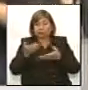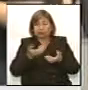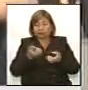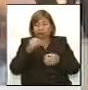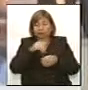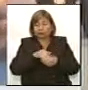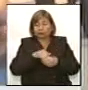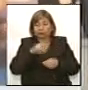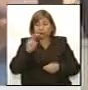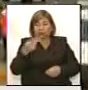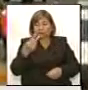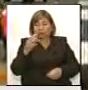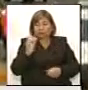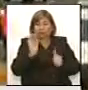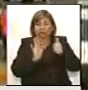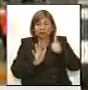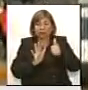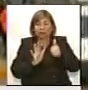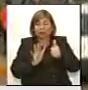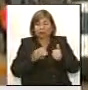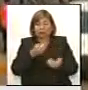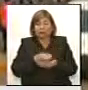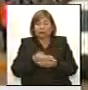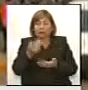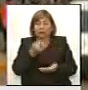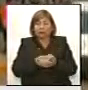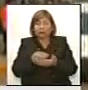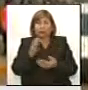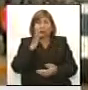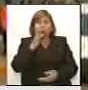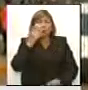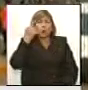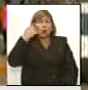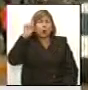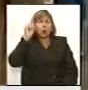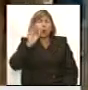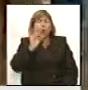generales 2016 se han gastado